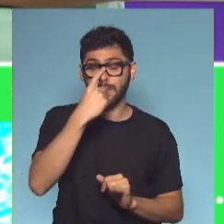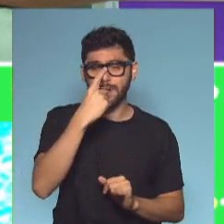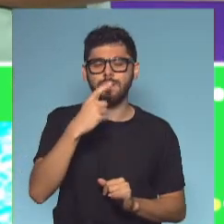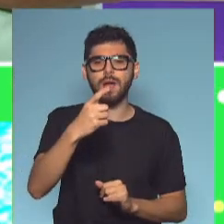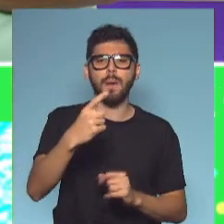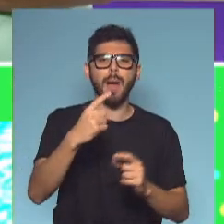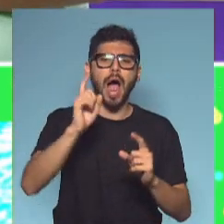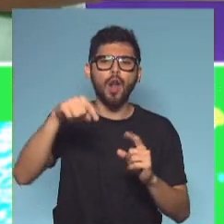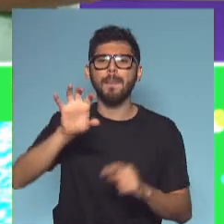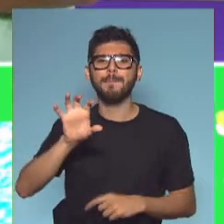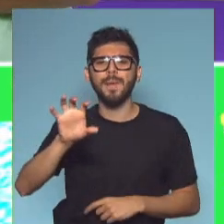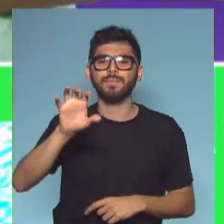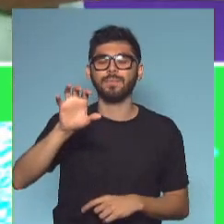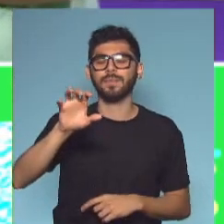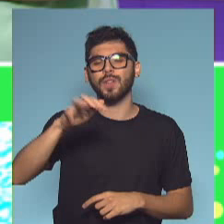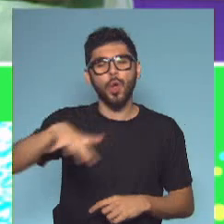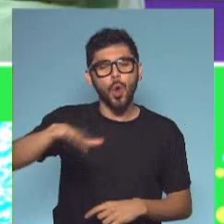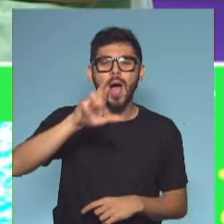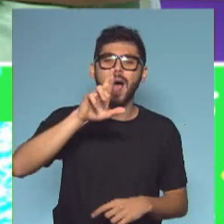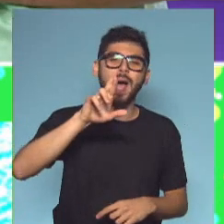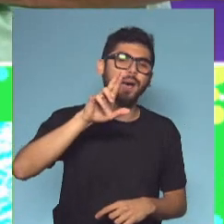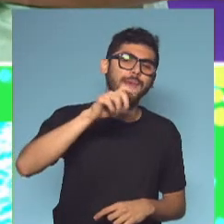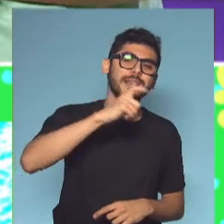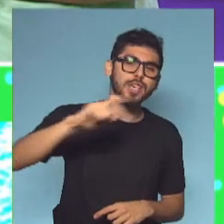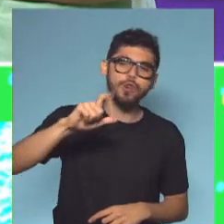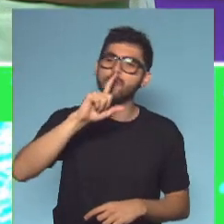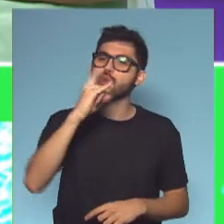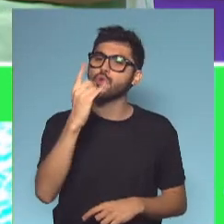viajar a Río Turbio. Ahí Amir tiene una pregunta, chicos.